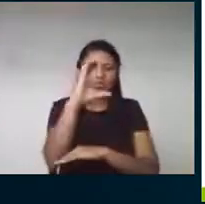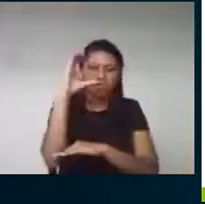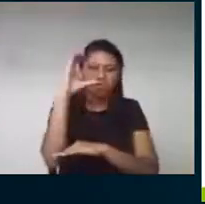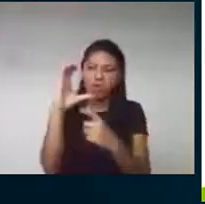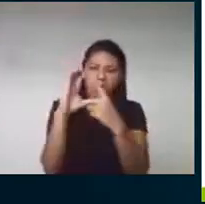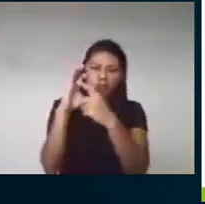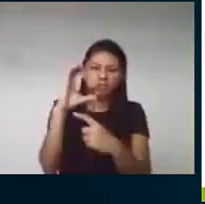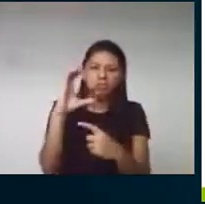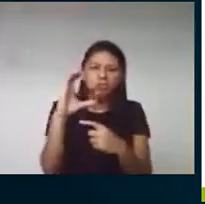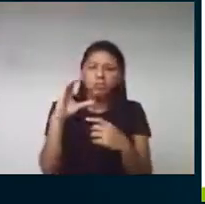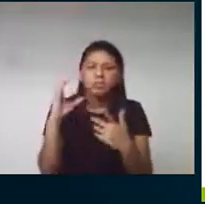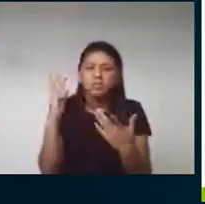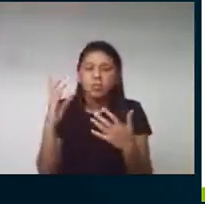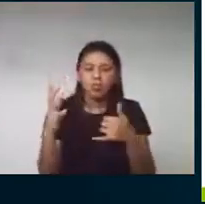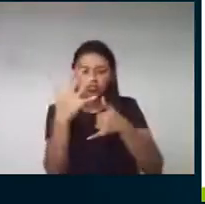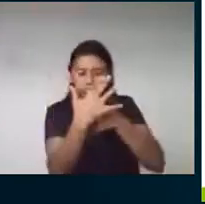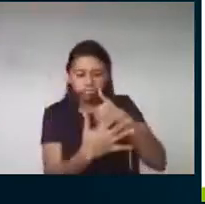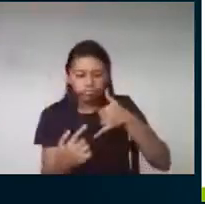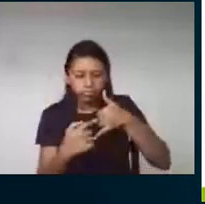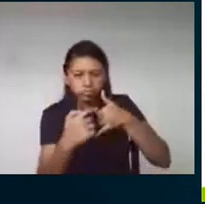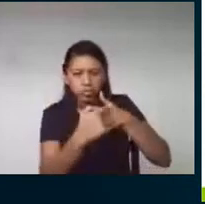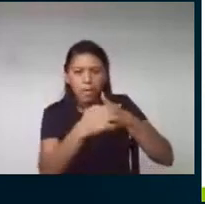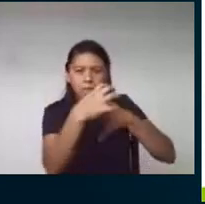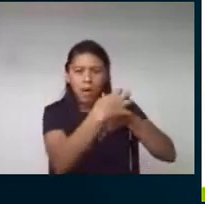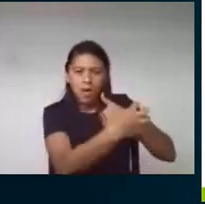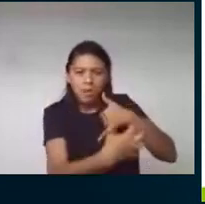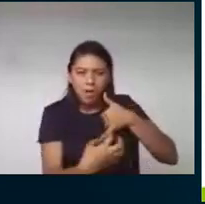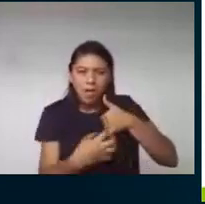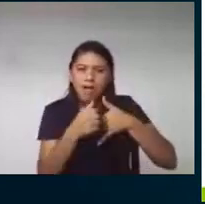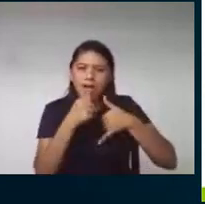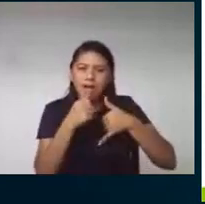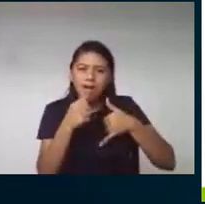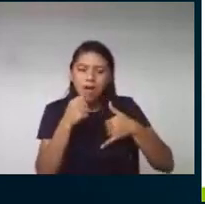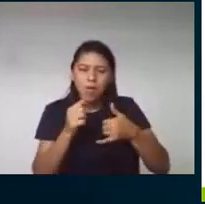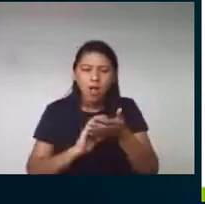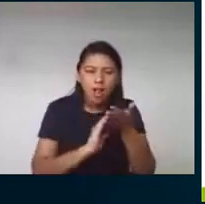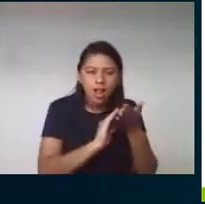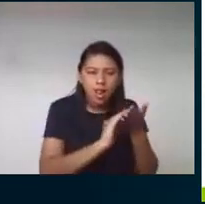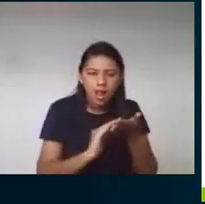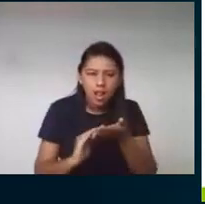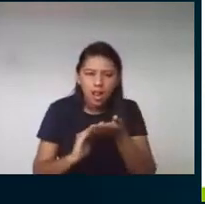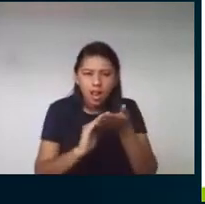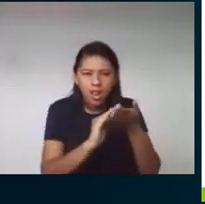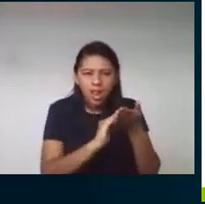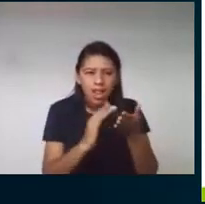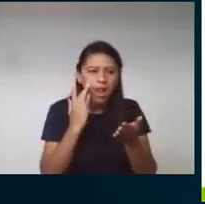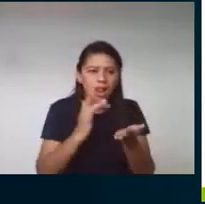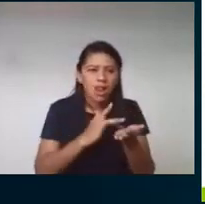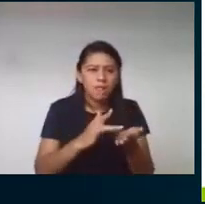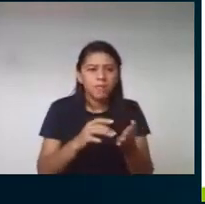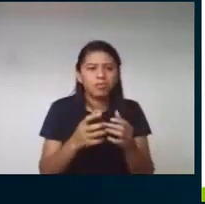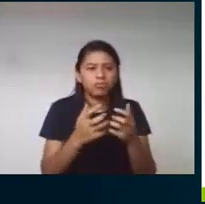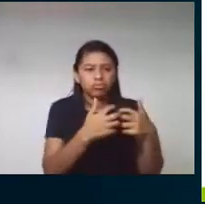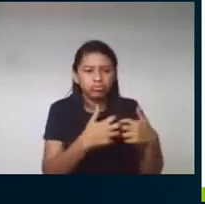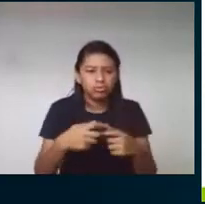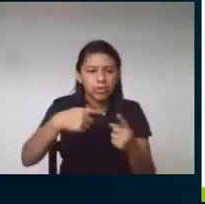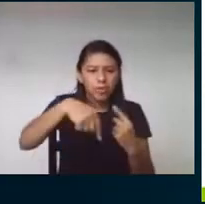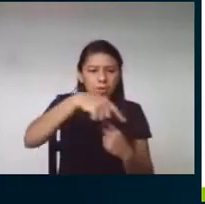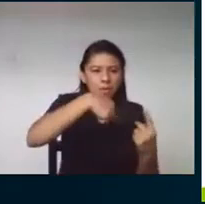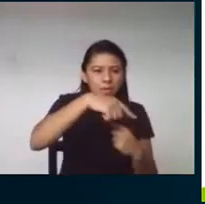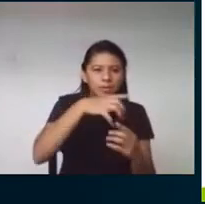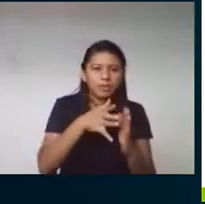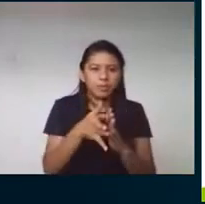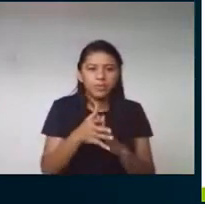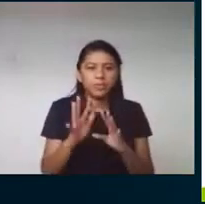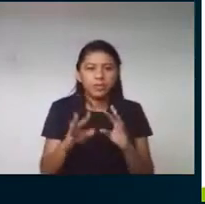las tecnologías que están utilizándose hoy en día y cuál es la tendencia a futuro sobre esta industria y cómo tecnologías como el